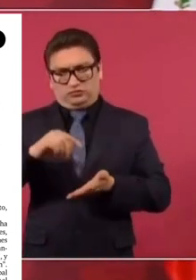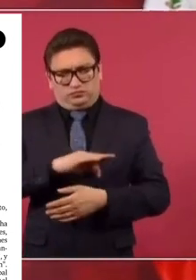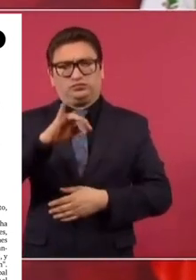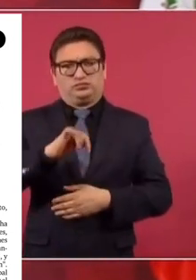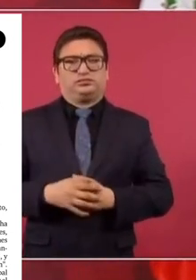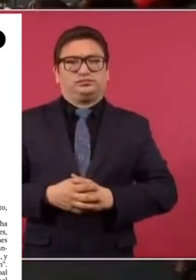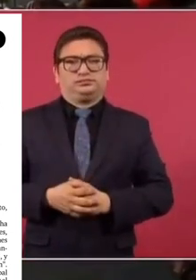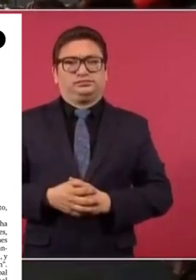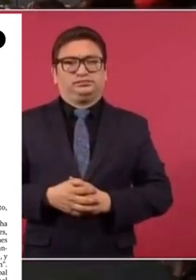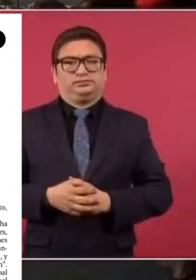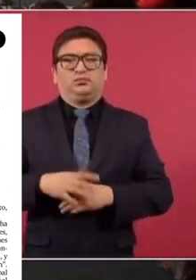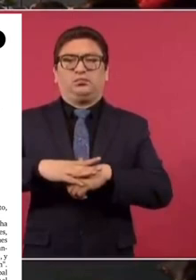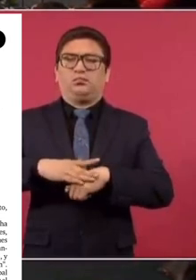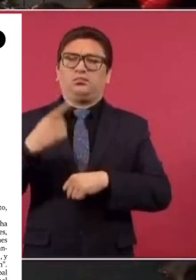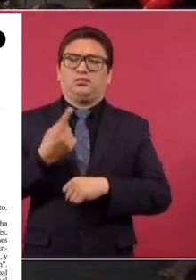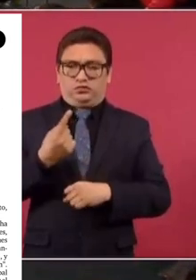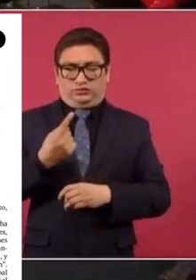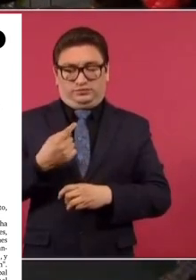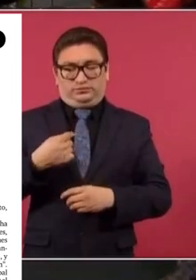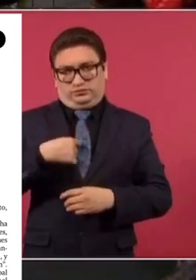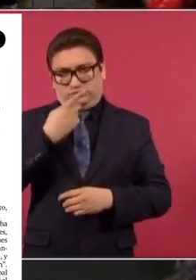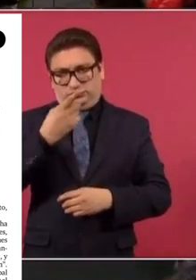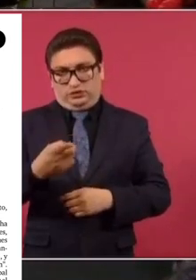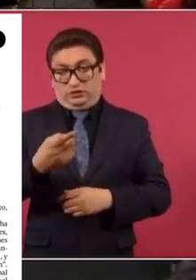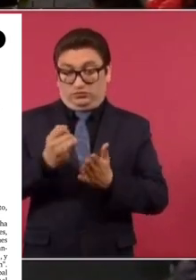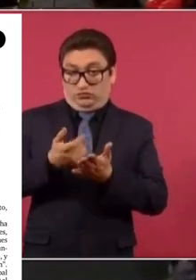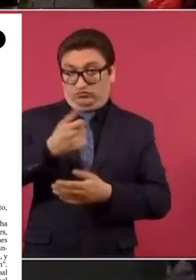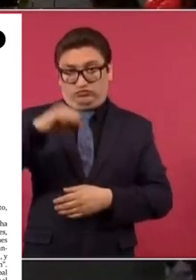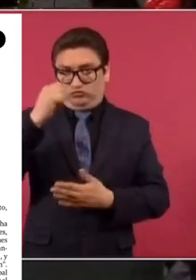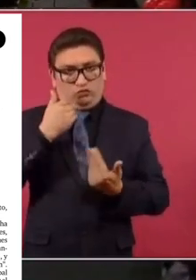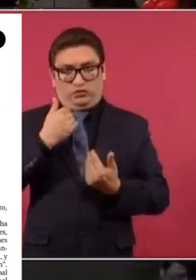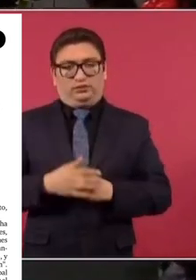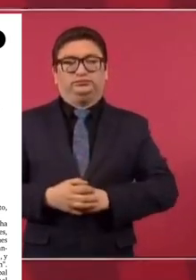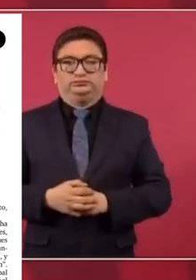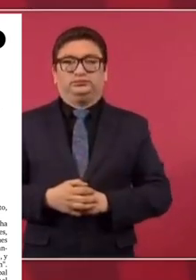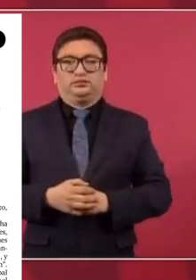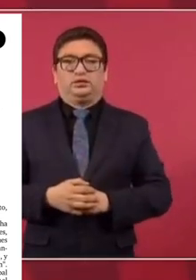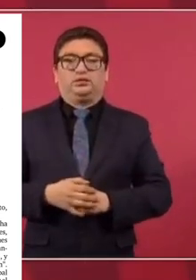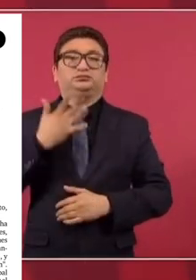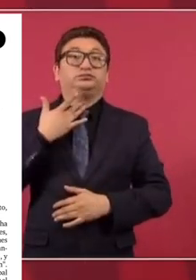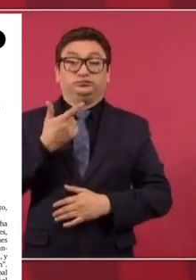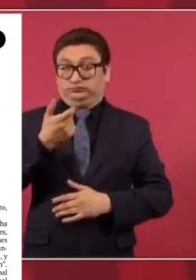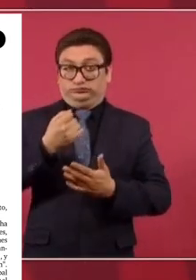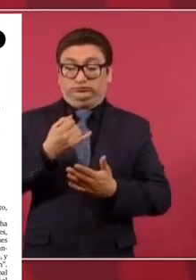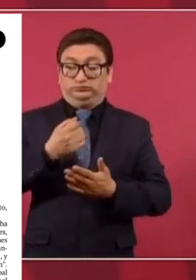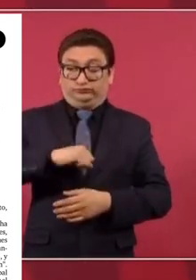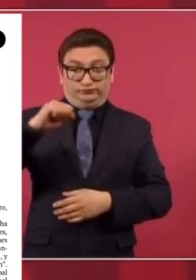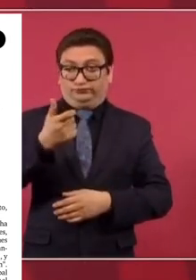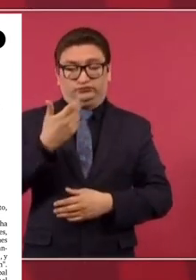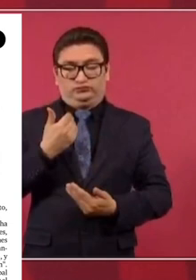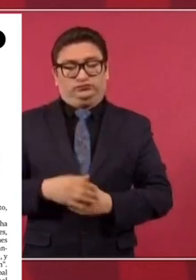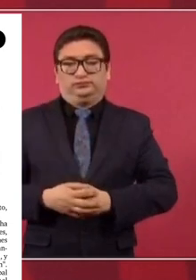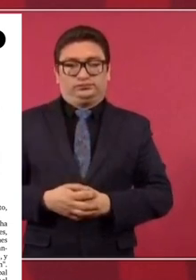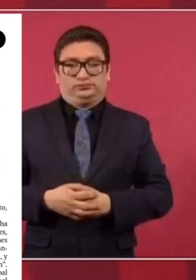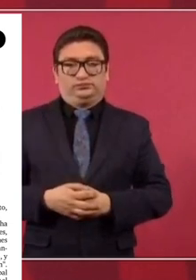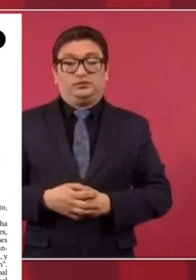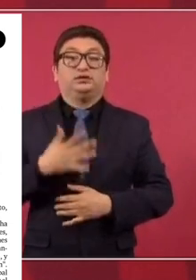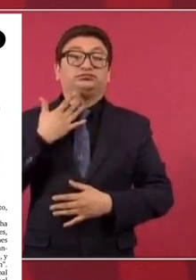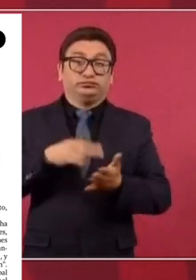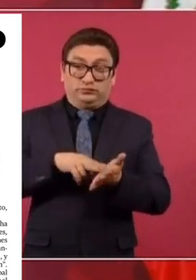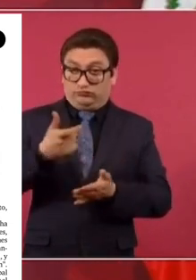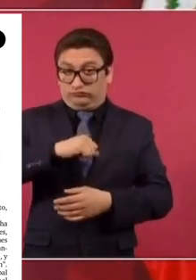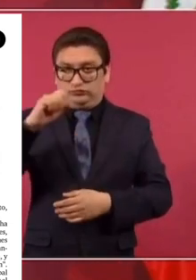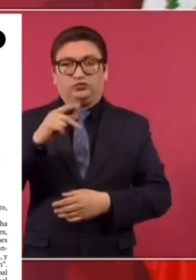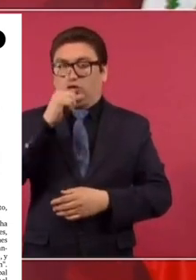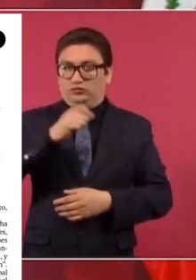puede. Porque les digo, no hay aumentos de impuestos, no van a haber aumentos de gasolinas, no va a haber aumentos de diésel, no va a